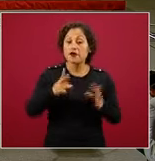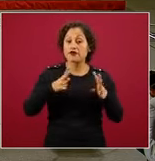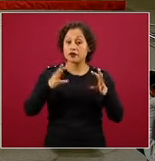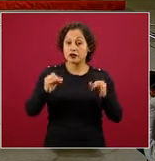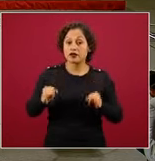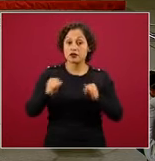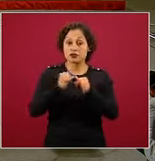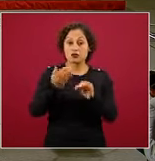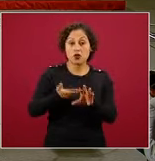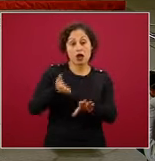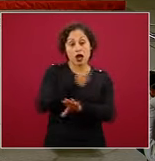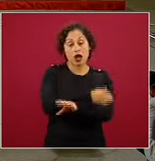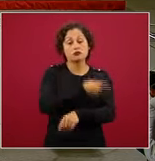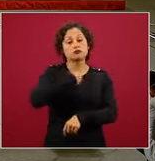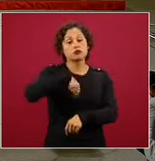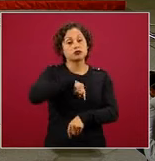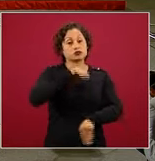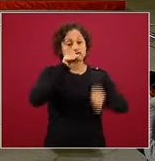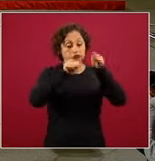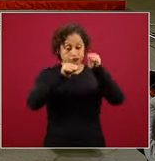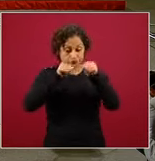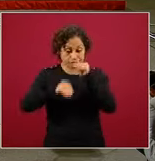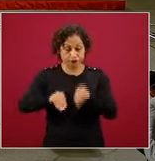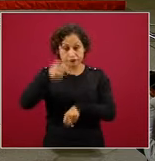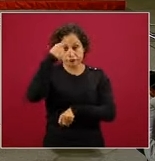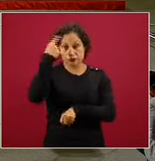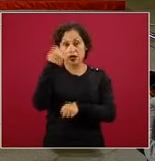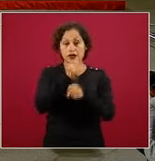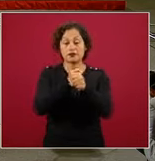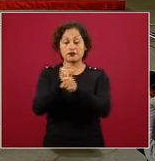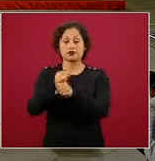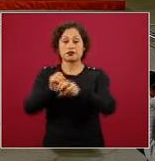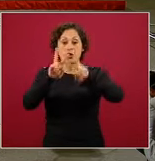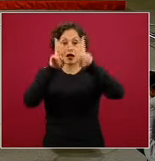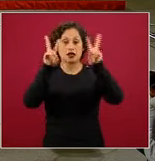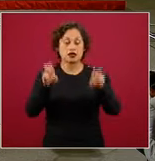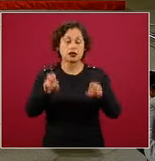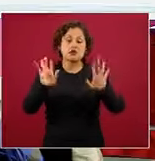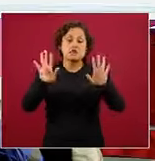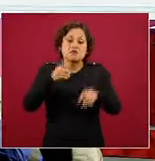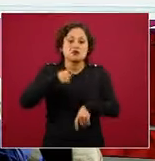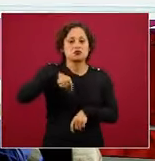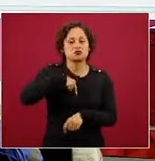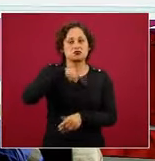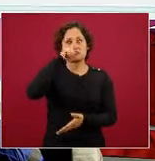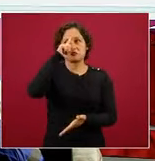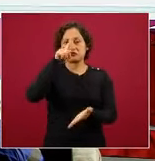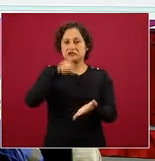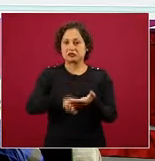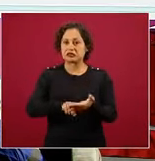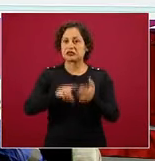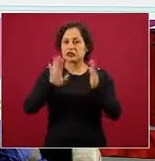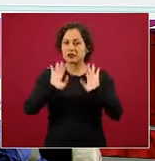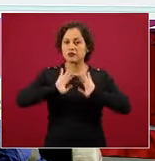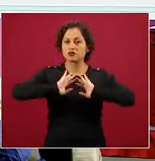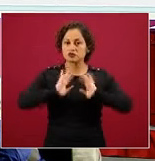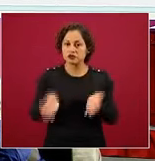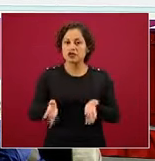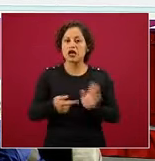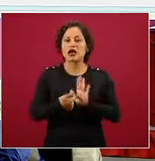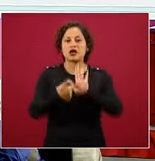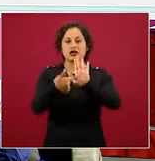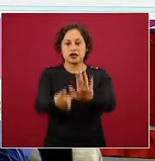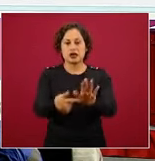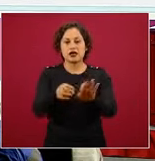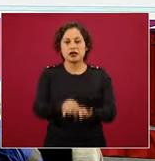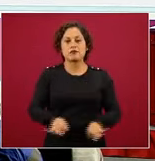la investigación alrededor del tema, y creo que tenemos elementos para determinar ya, para demostrar el retorno social de la inversión